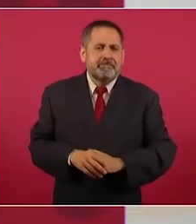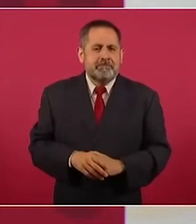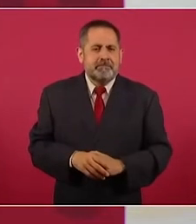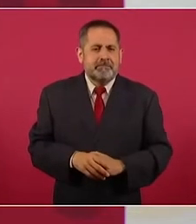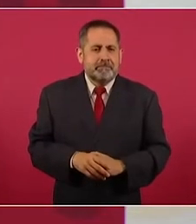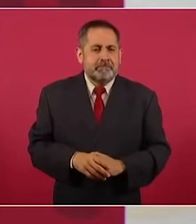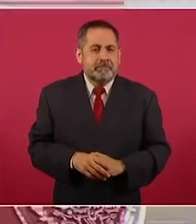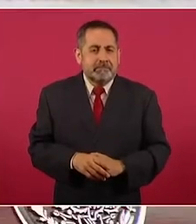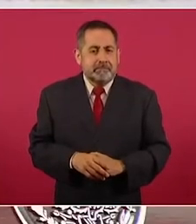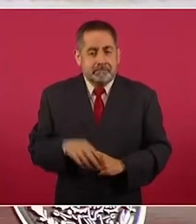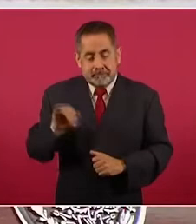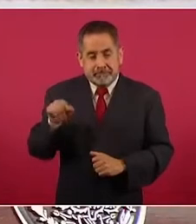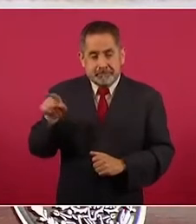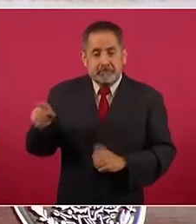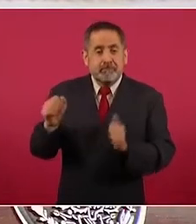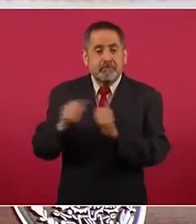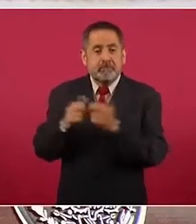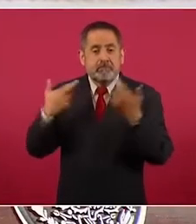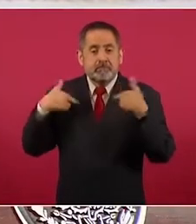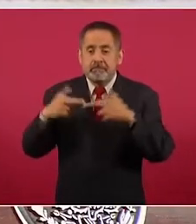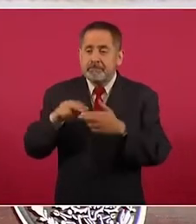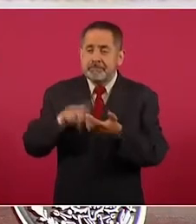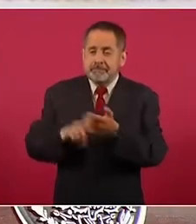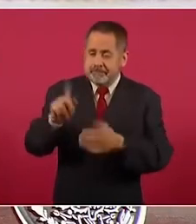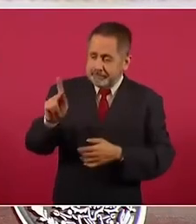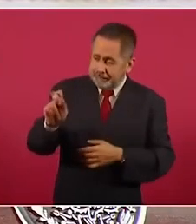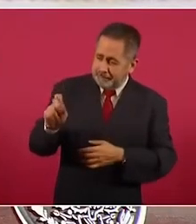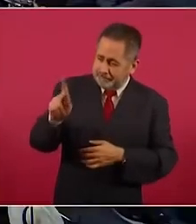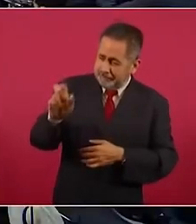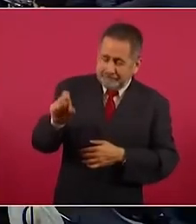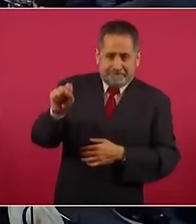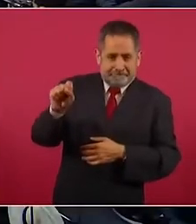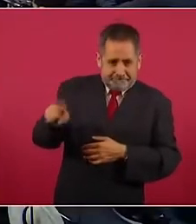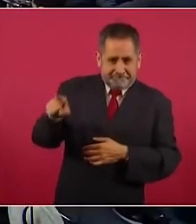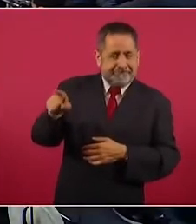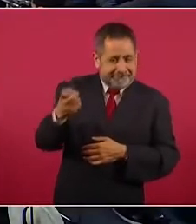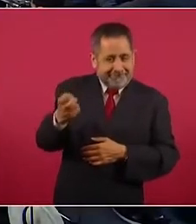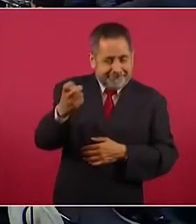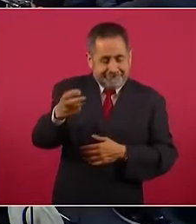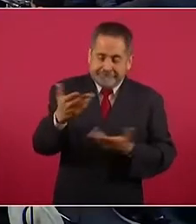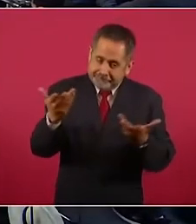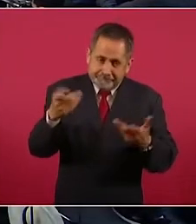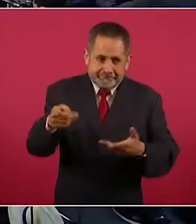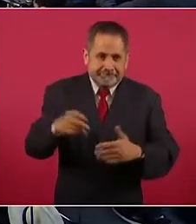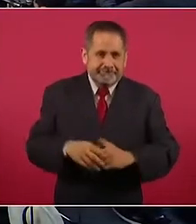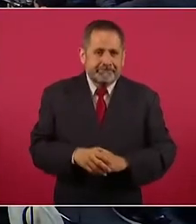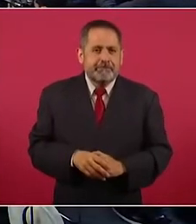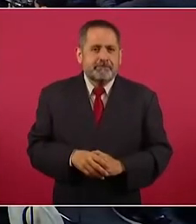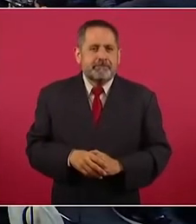Sí, con el maestro Pepe. Exactamente. Bueno,